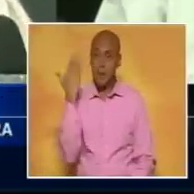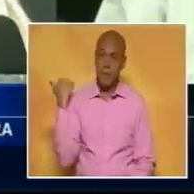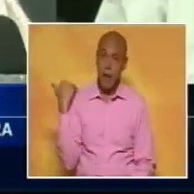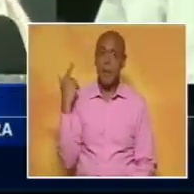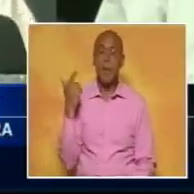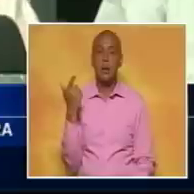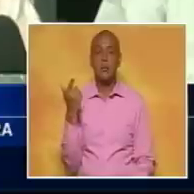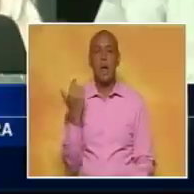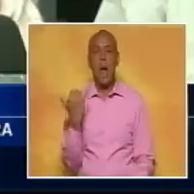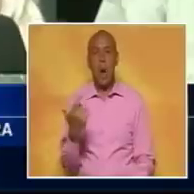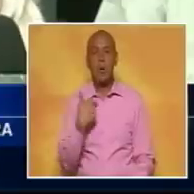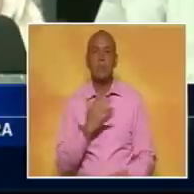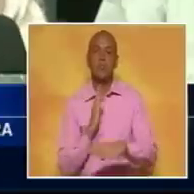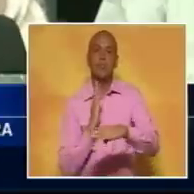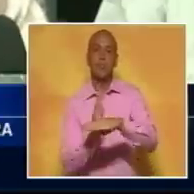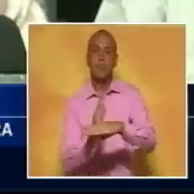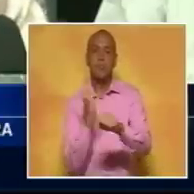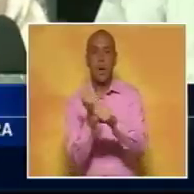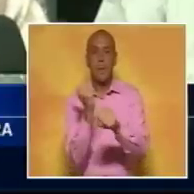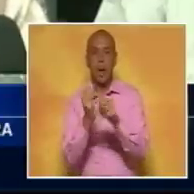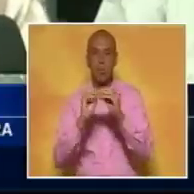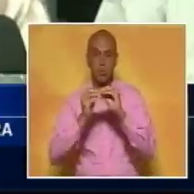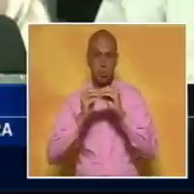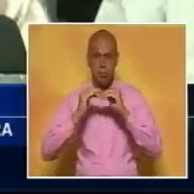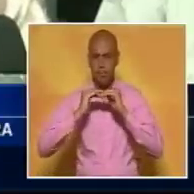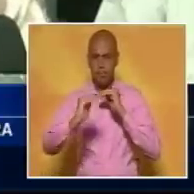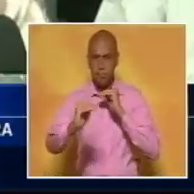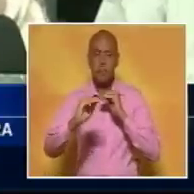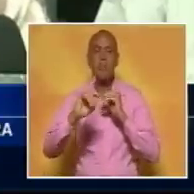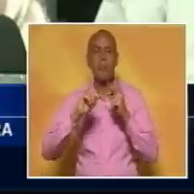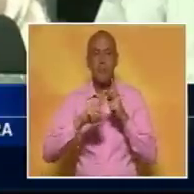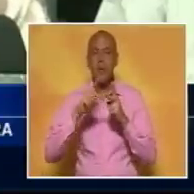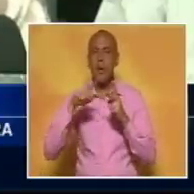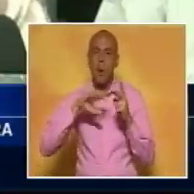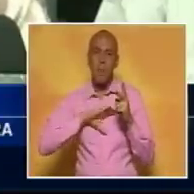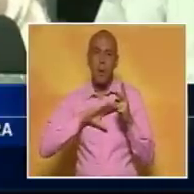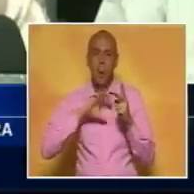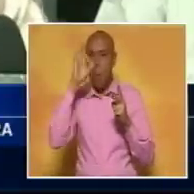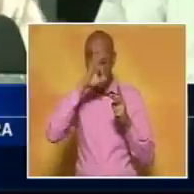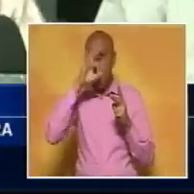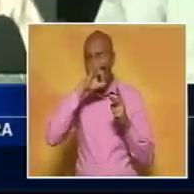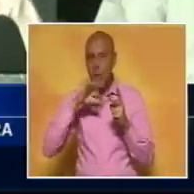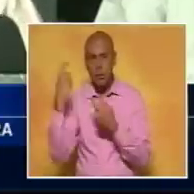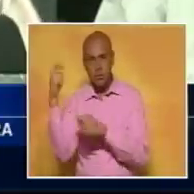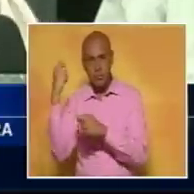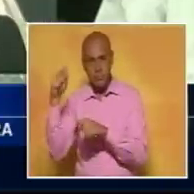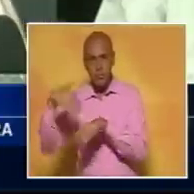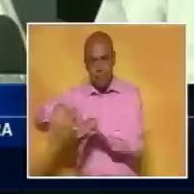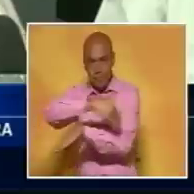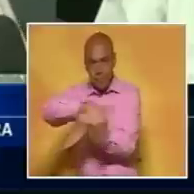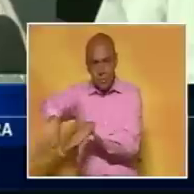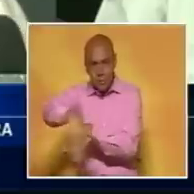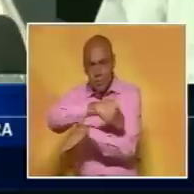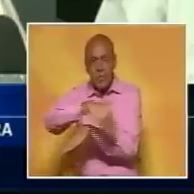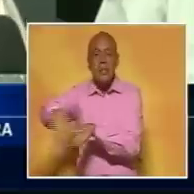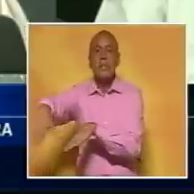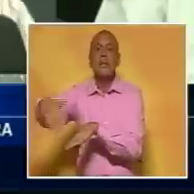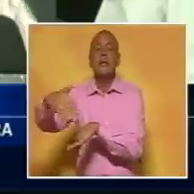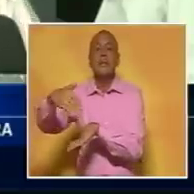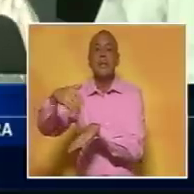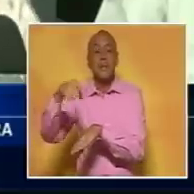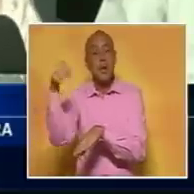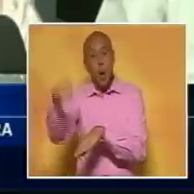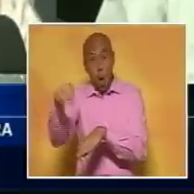Estamos paralizando los trabajos que se están desarrollando en la Chicharronera, en el área de vialidad, y los trabajos que debían